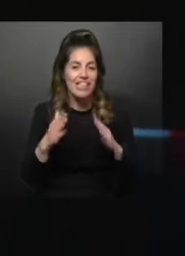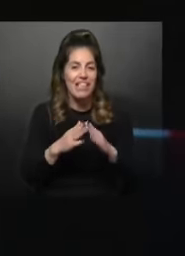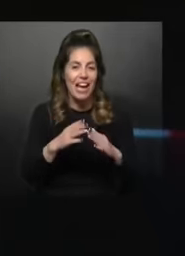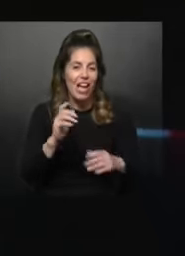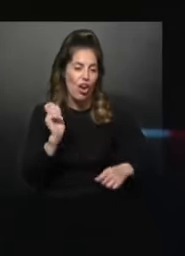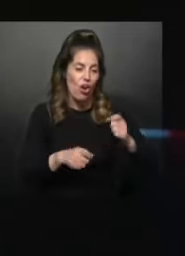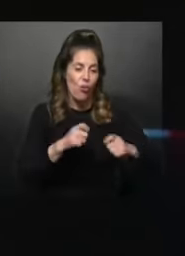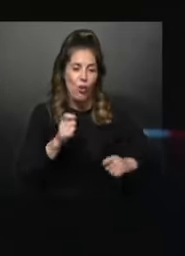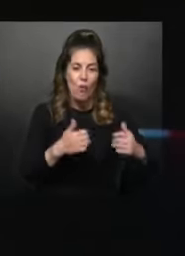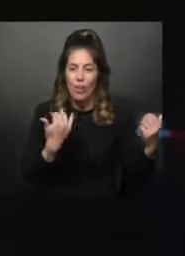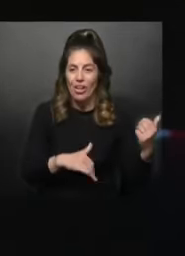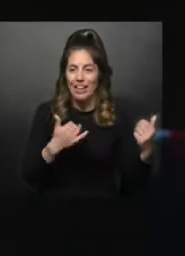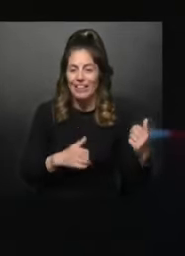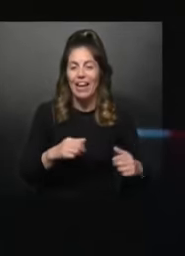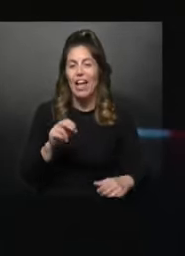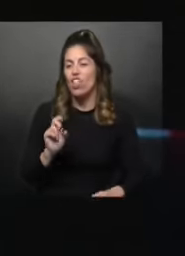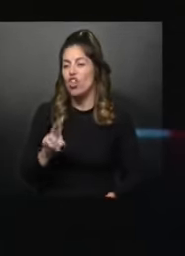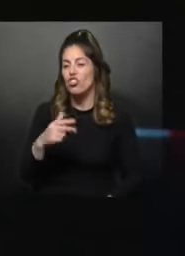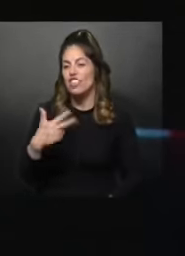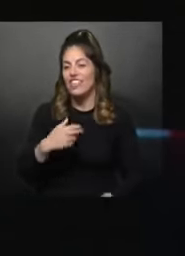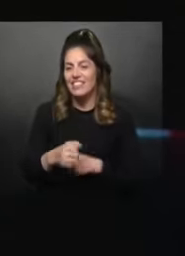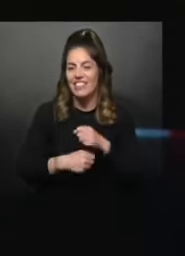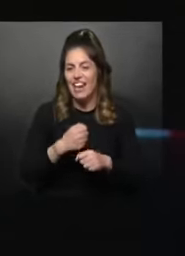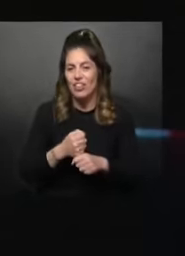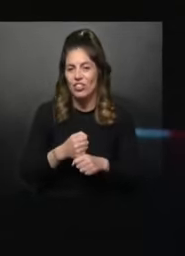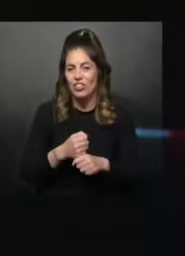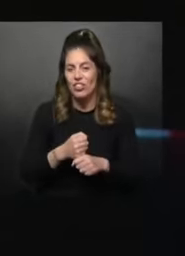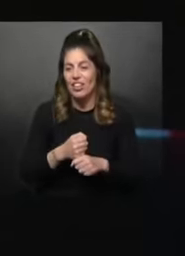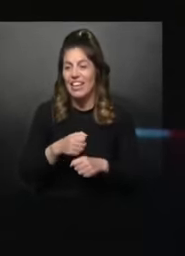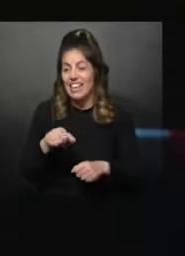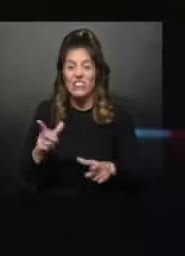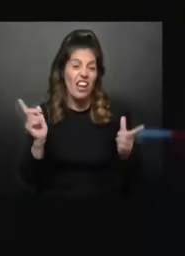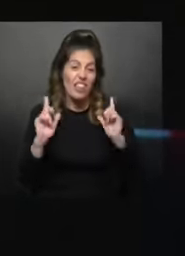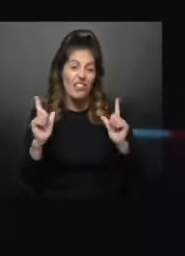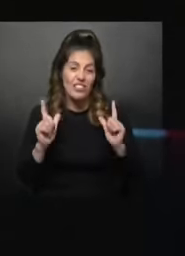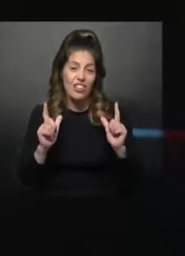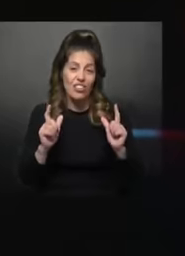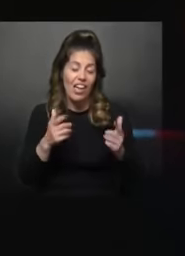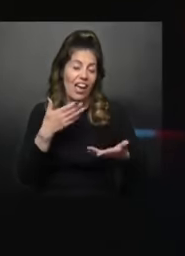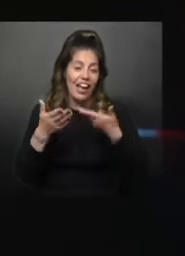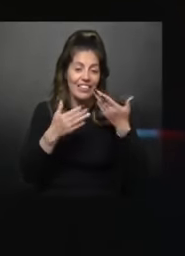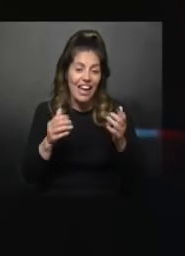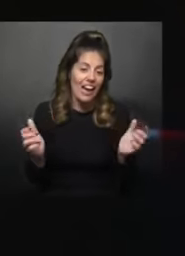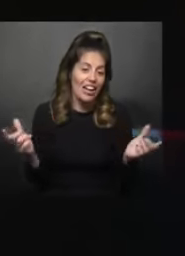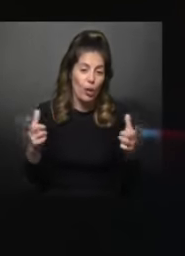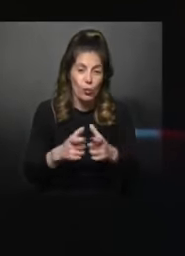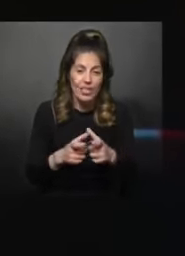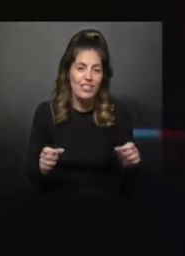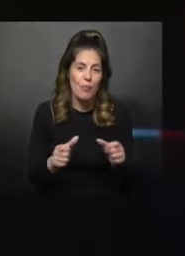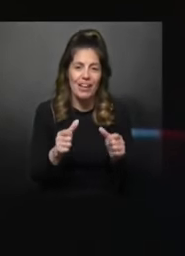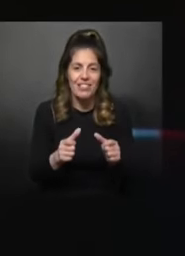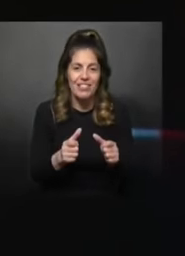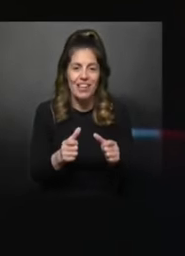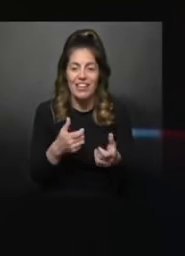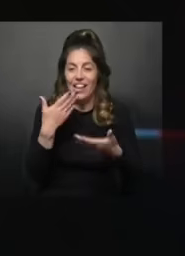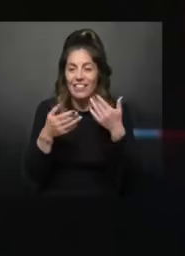12, 13 años, que esa era la diversión. Es decir, cantar, juntarse para hacer tríos, dúos. Y yo aprendí a